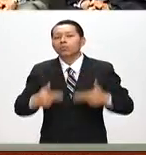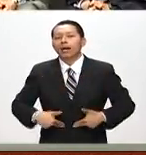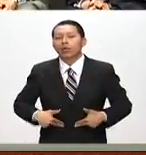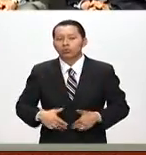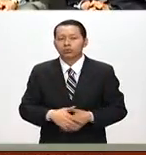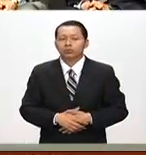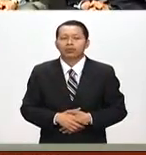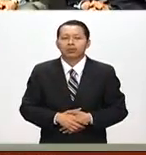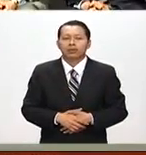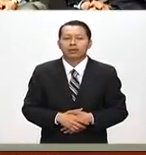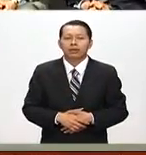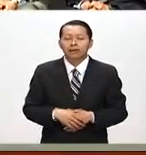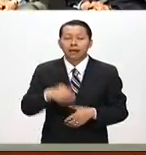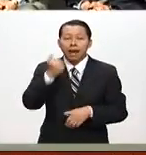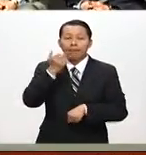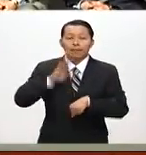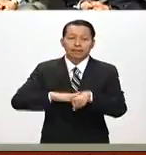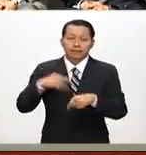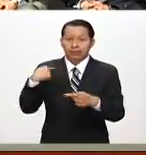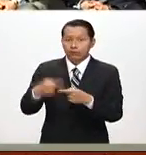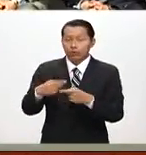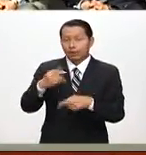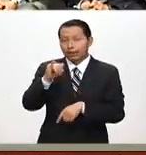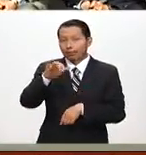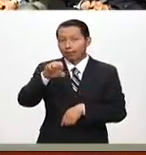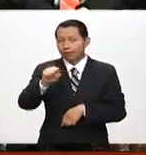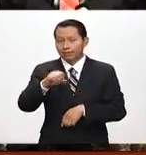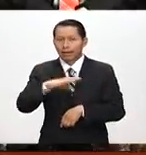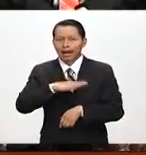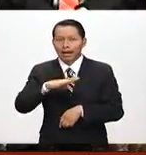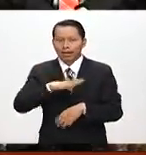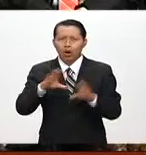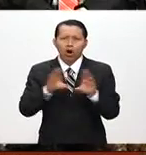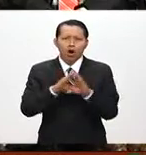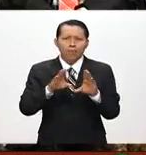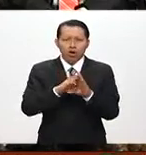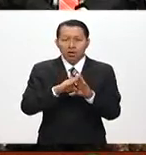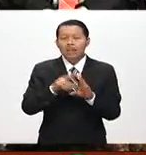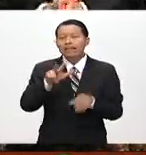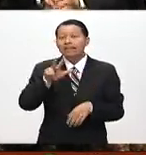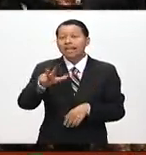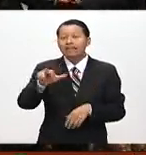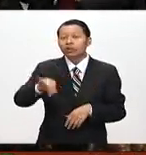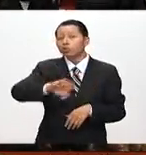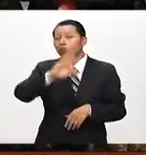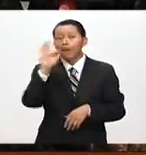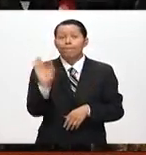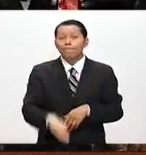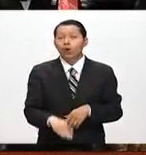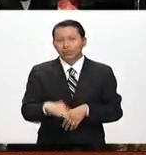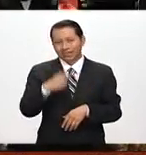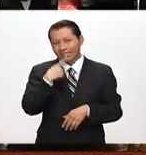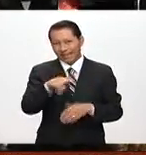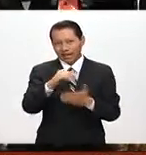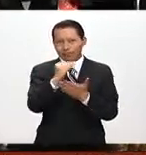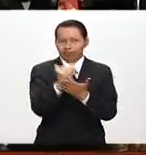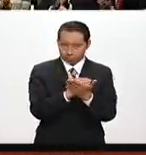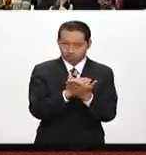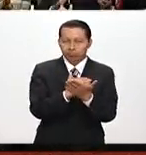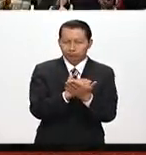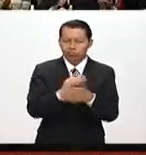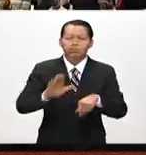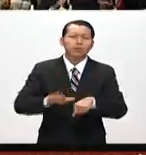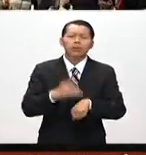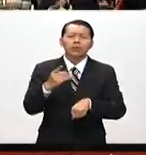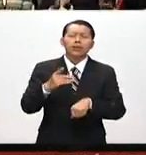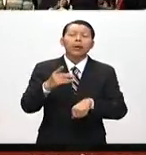lo que va de la administración, el IMSS ha logrado reducir en 18% el número de quejas, a pesar de que